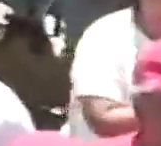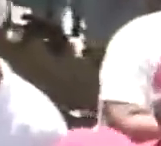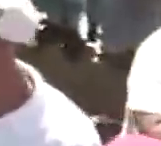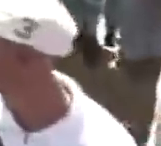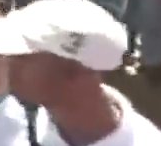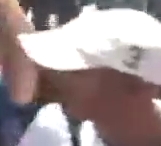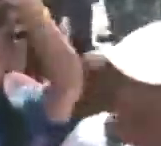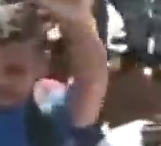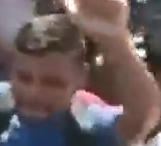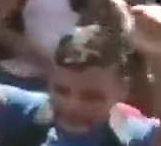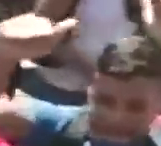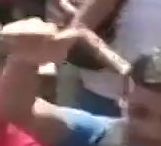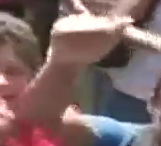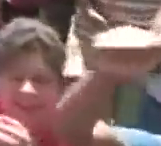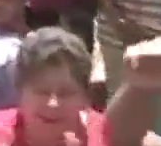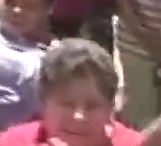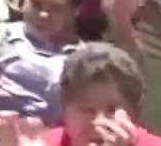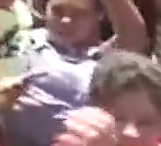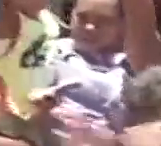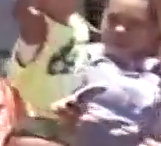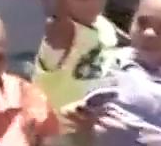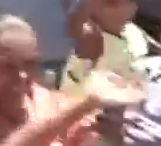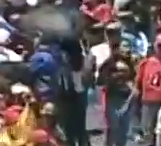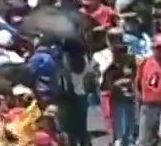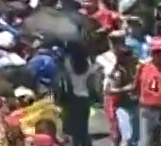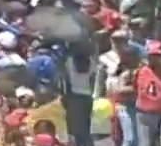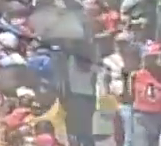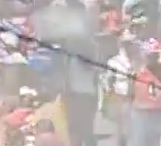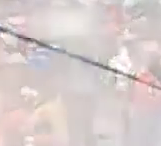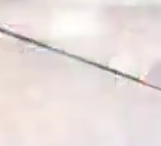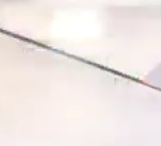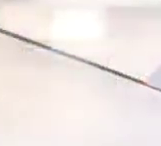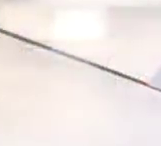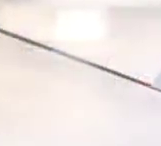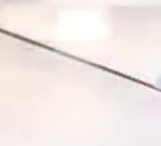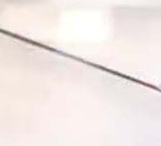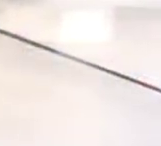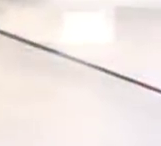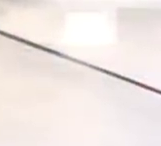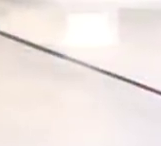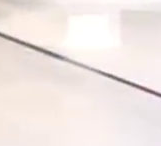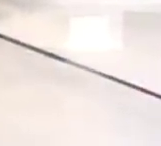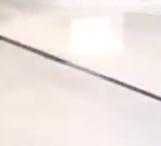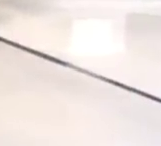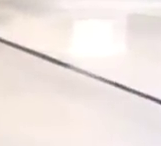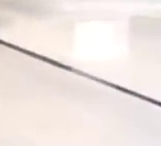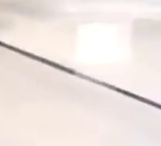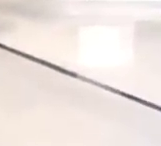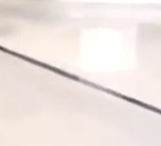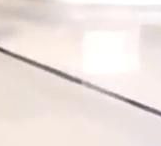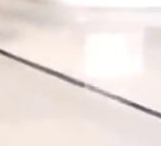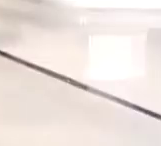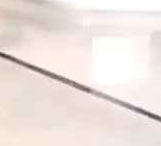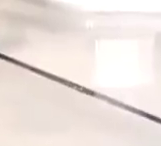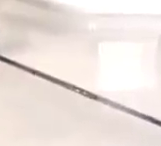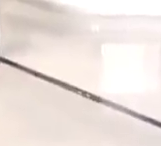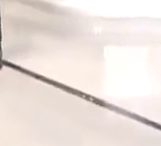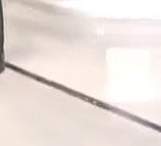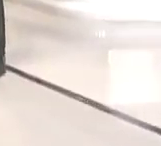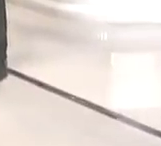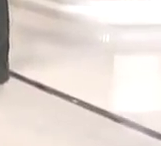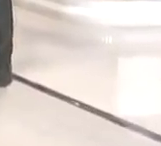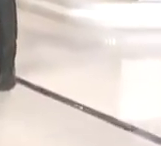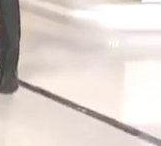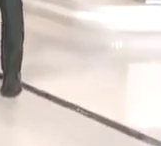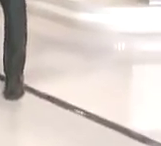la República, Nicolás Maduro Moros, para inscribirse a la candidatura en el Consejo Nacional Electoral como el representante único